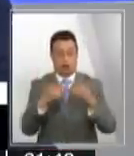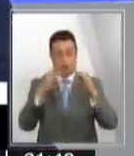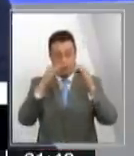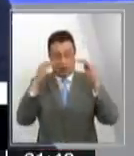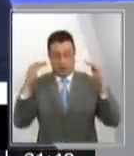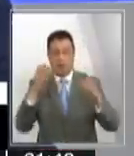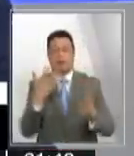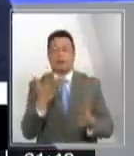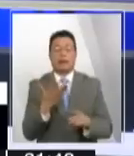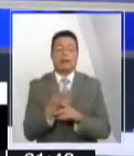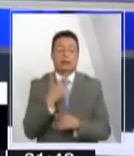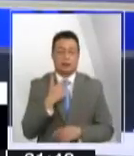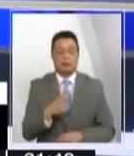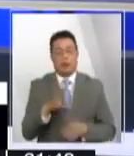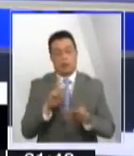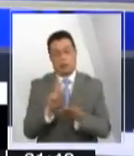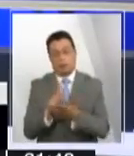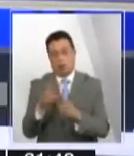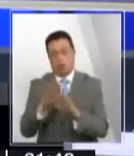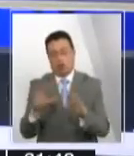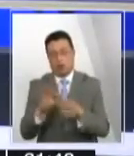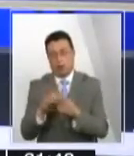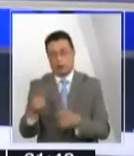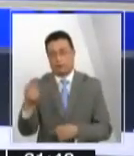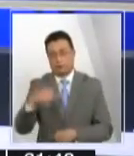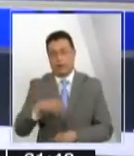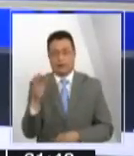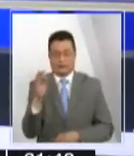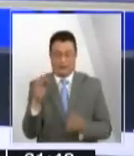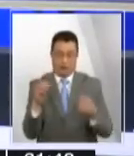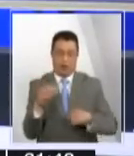nos demanda. Diputado, muchísimas gracias por haber venido este sábado a conversar